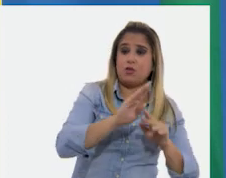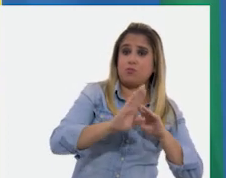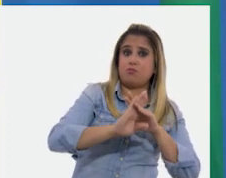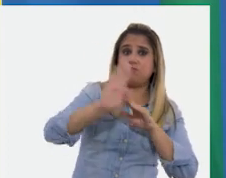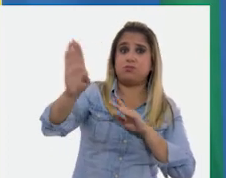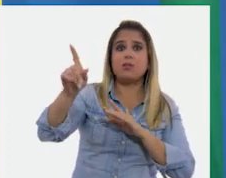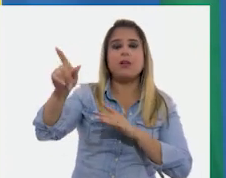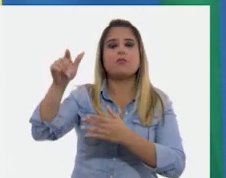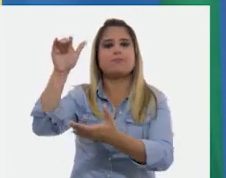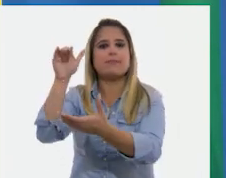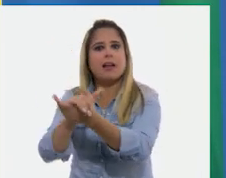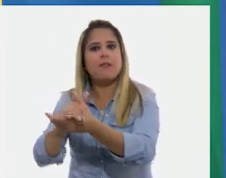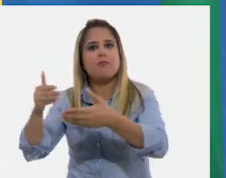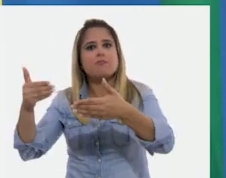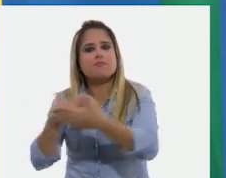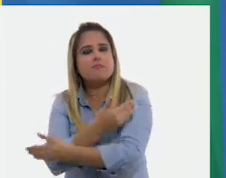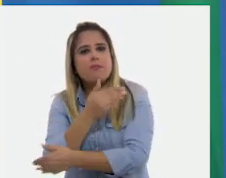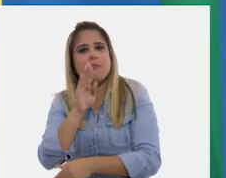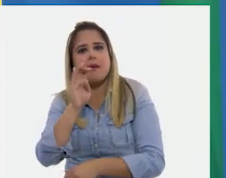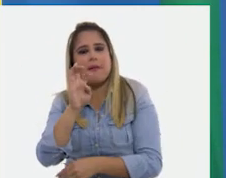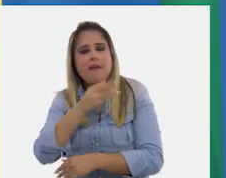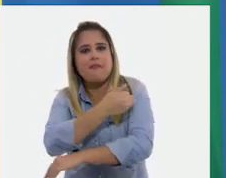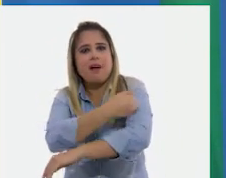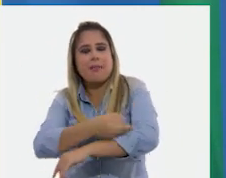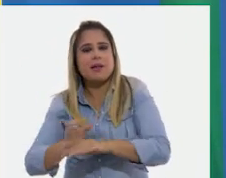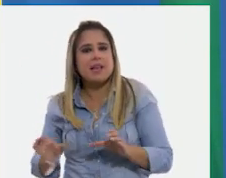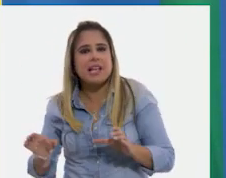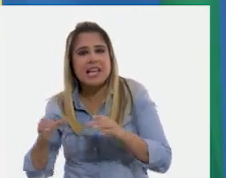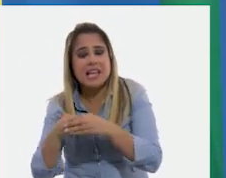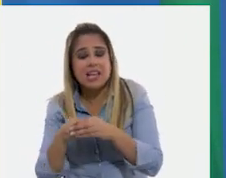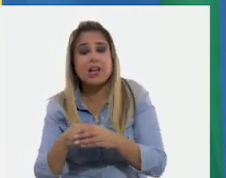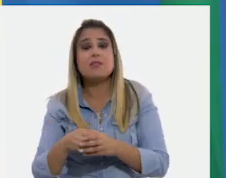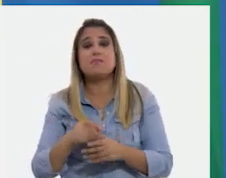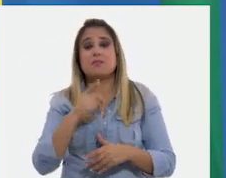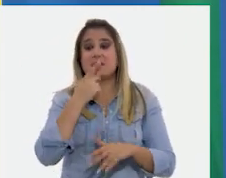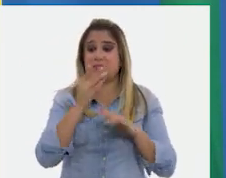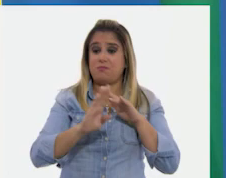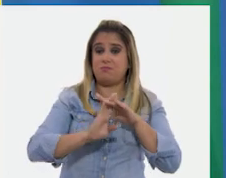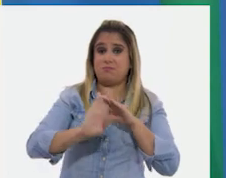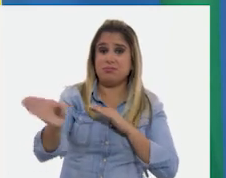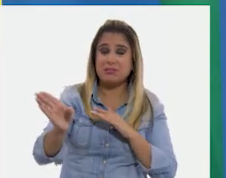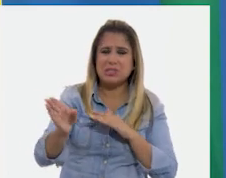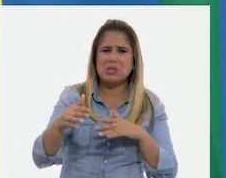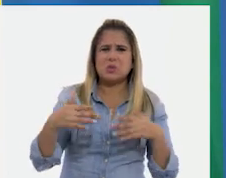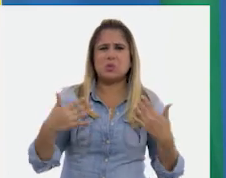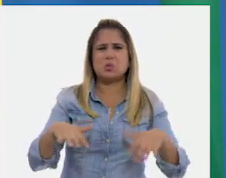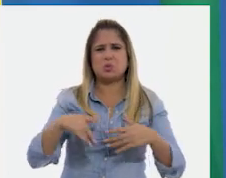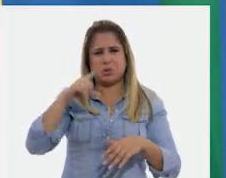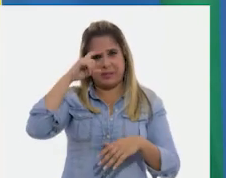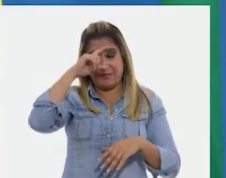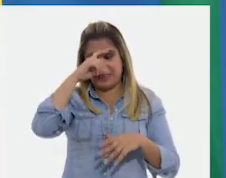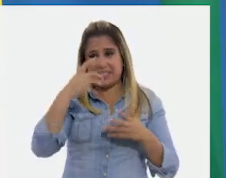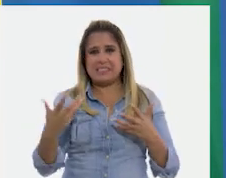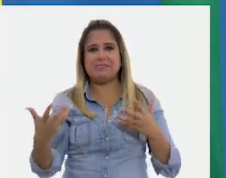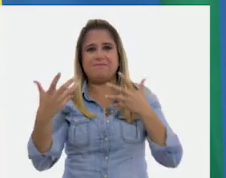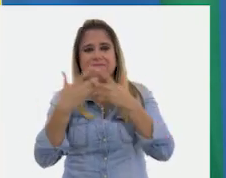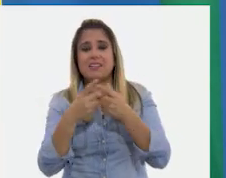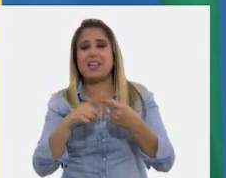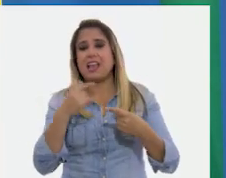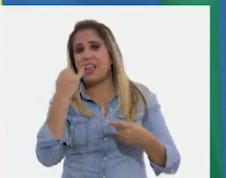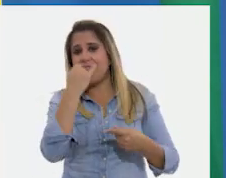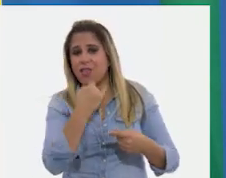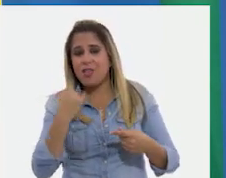pues muchos coinciden en que al principio ha sido un poco complicado adaptarse porque todo es nuevo. El idioma,